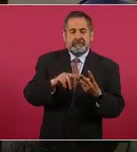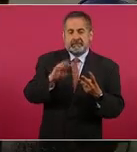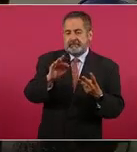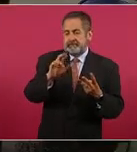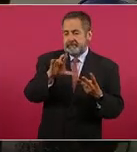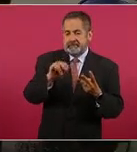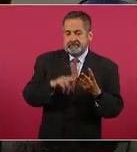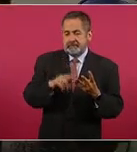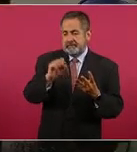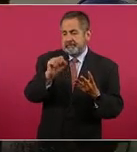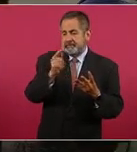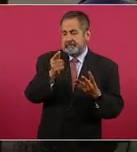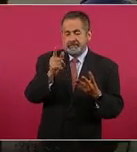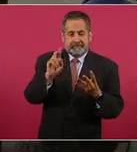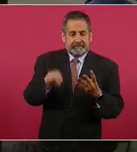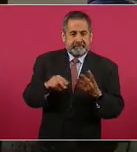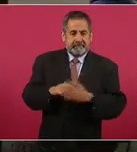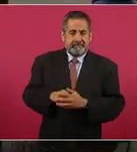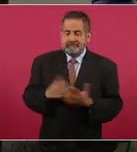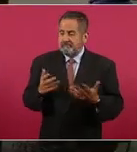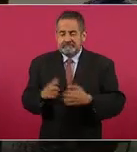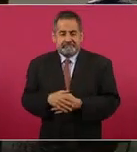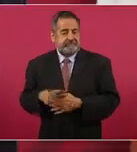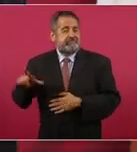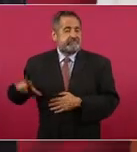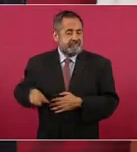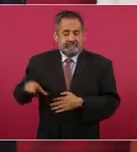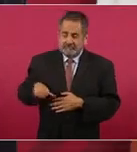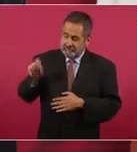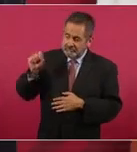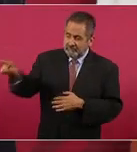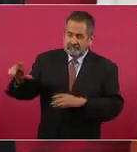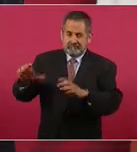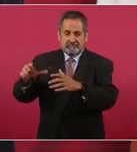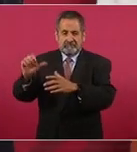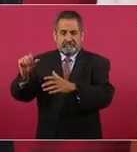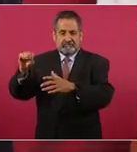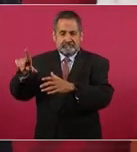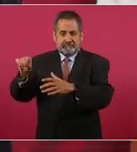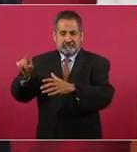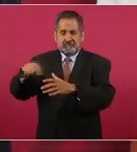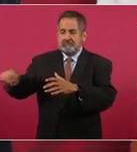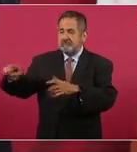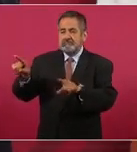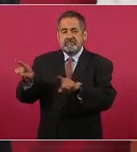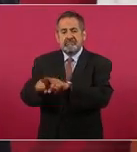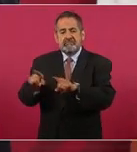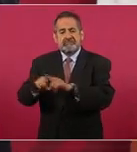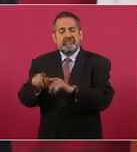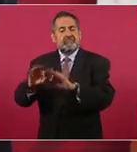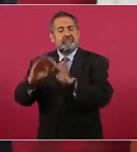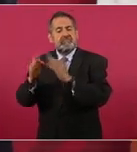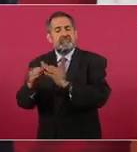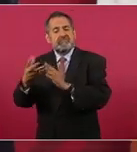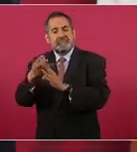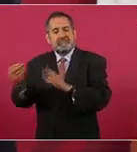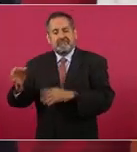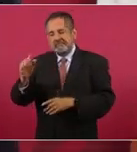y Stalin. El gobierno de López Obrador decidió copiar la misma estrategia de